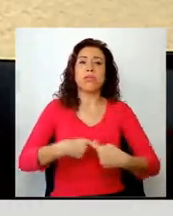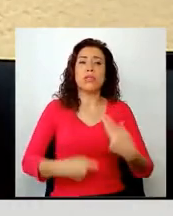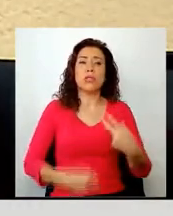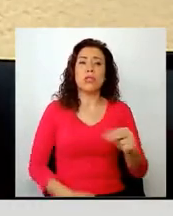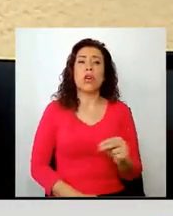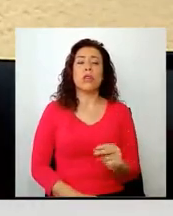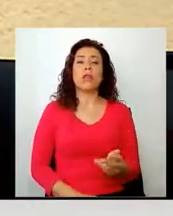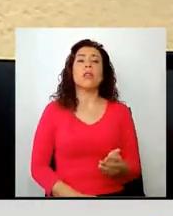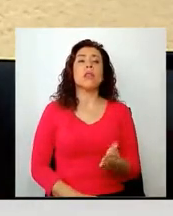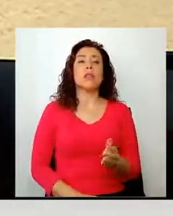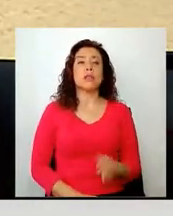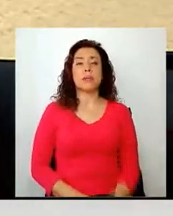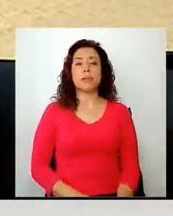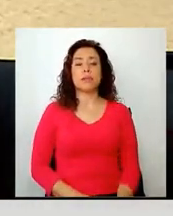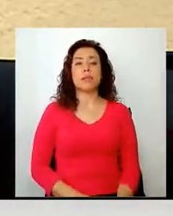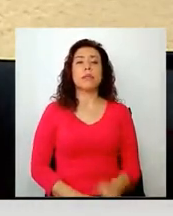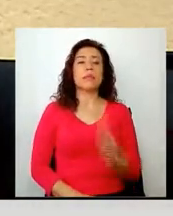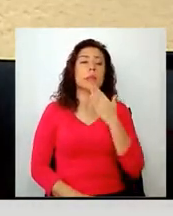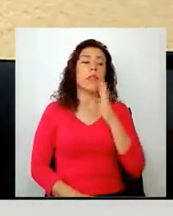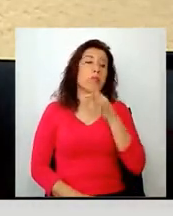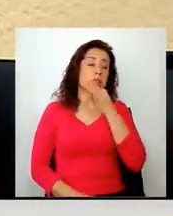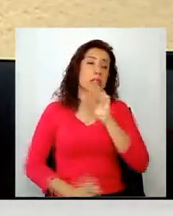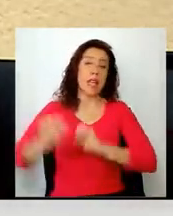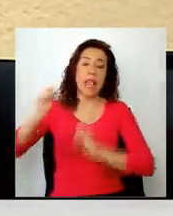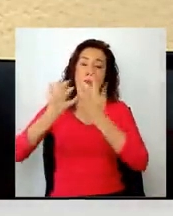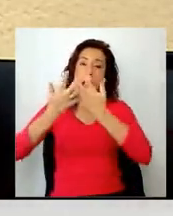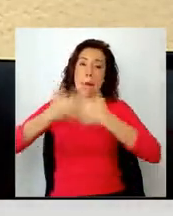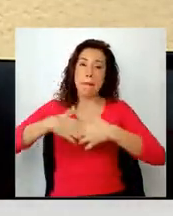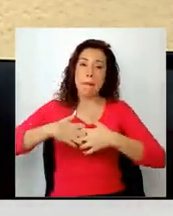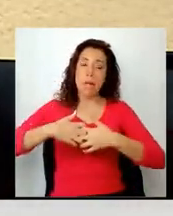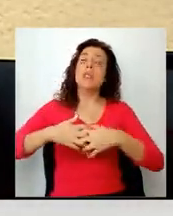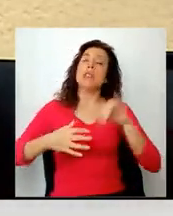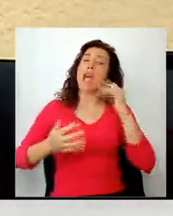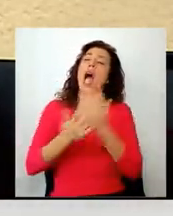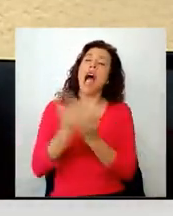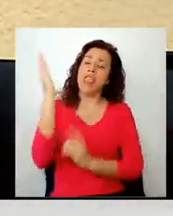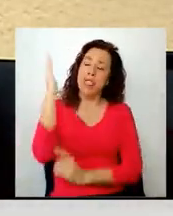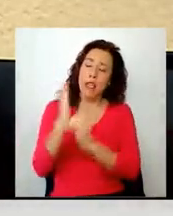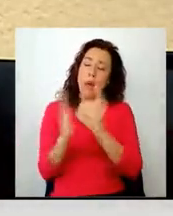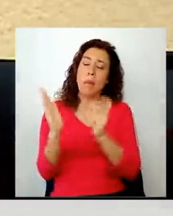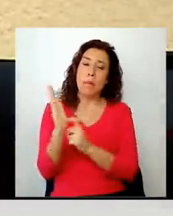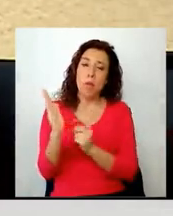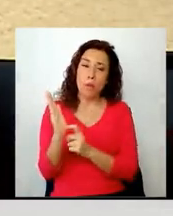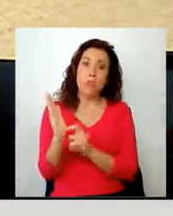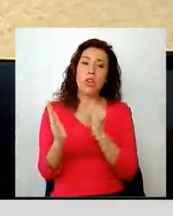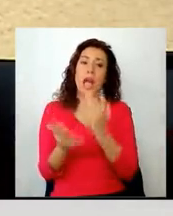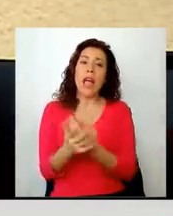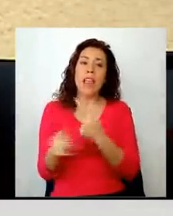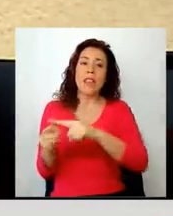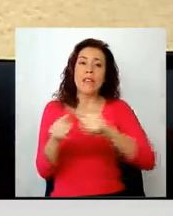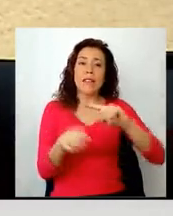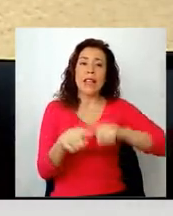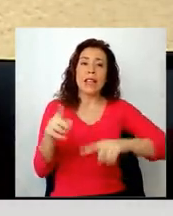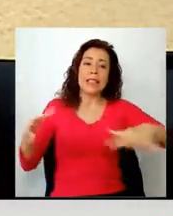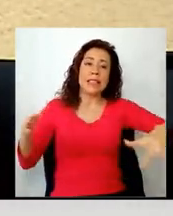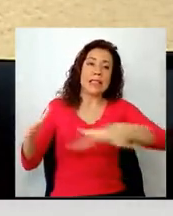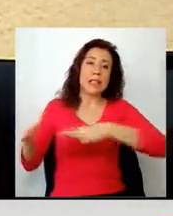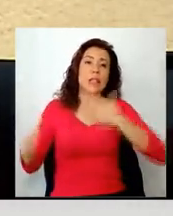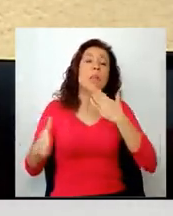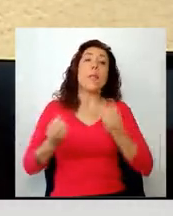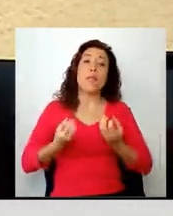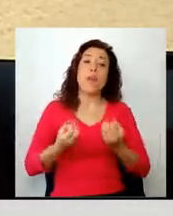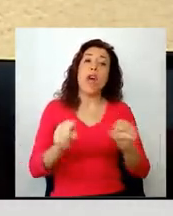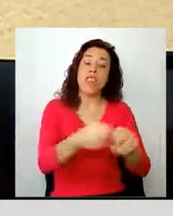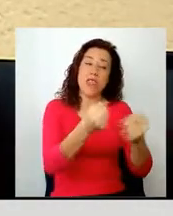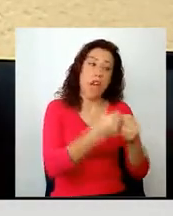que las grandes empresas Más allá del desarrollo productivo que generan los distintos territorios no generan no causan daños Claro que los